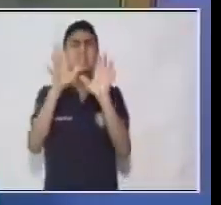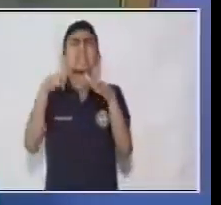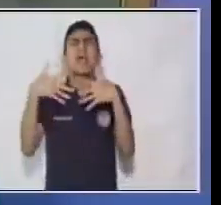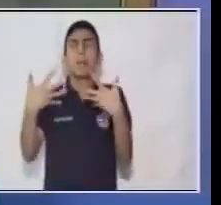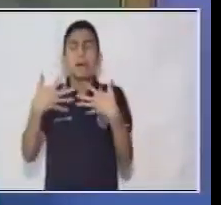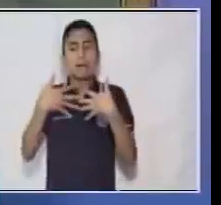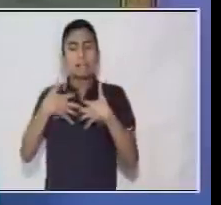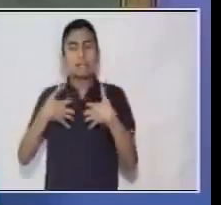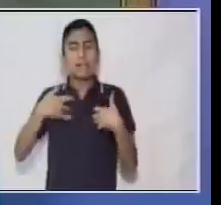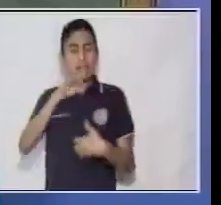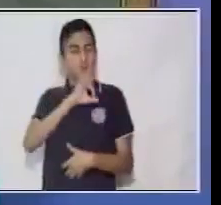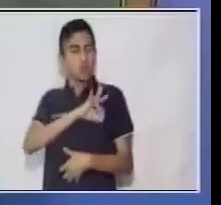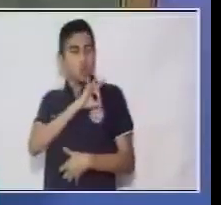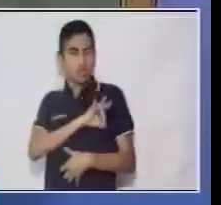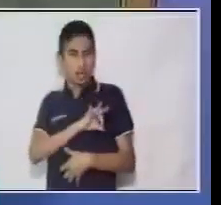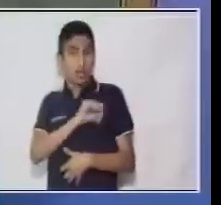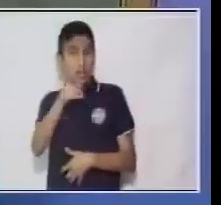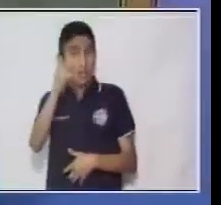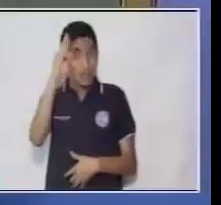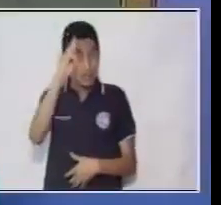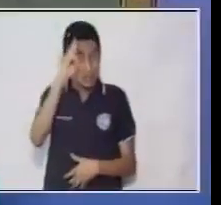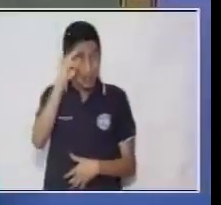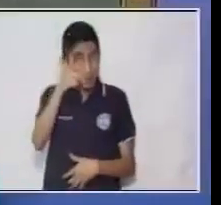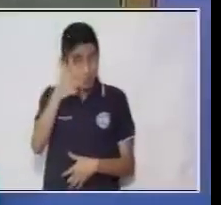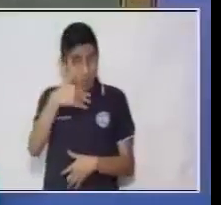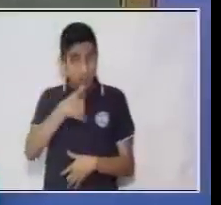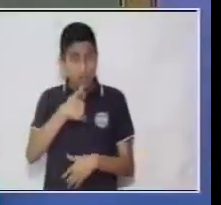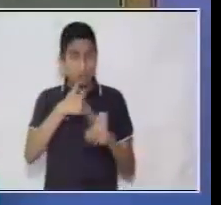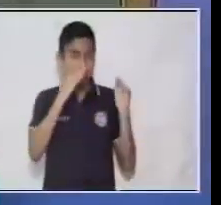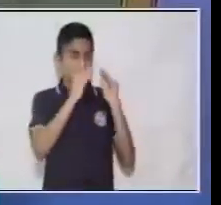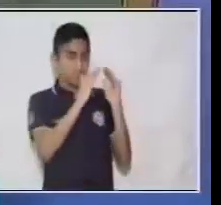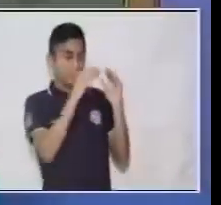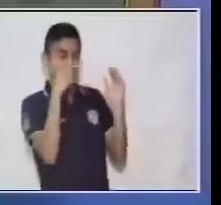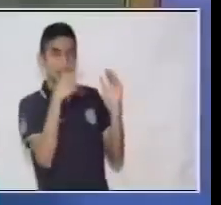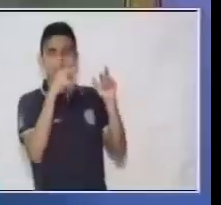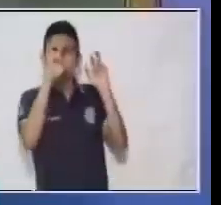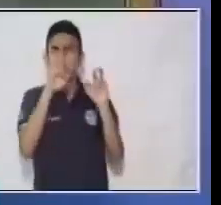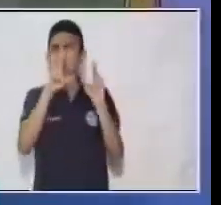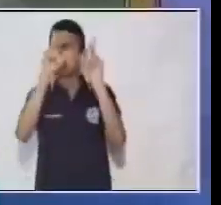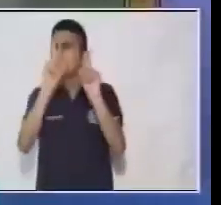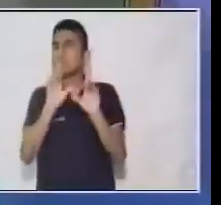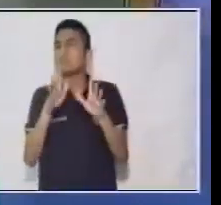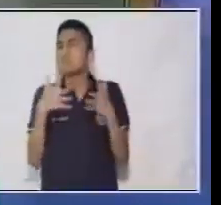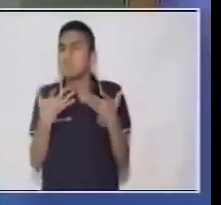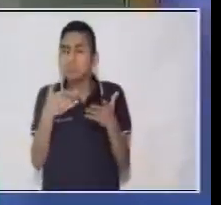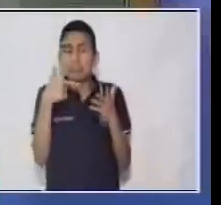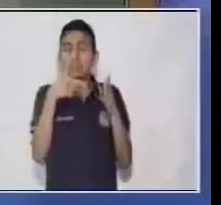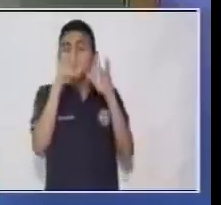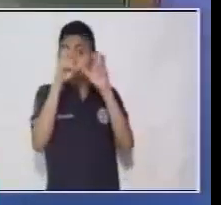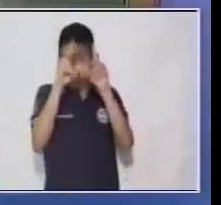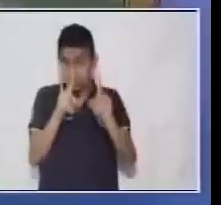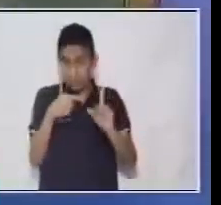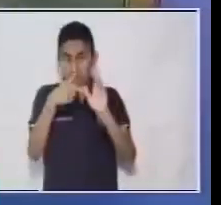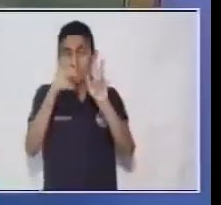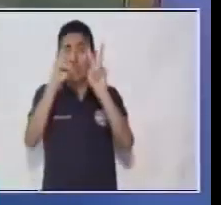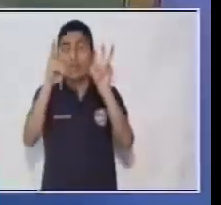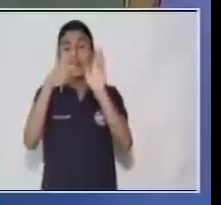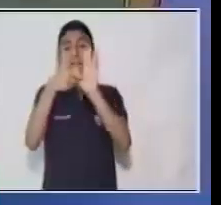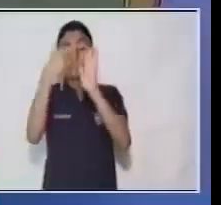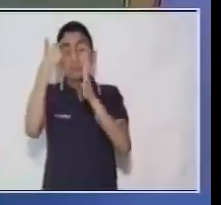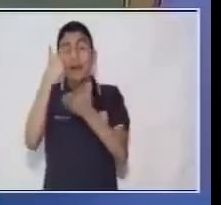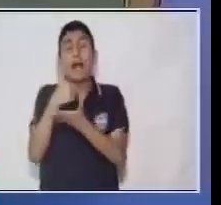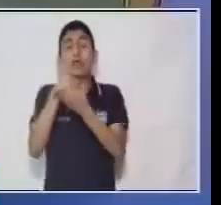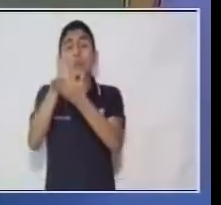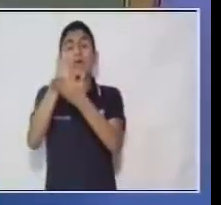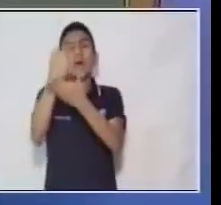natural. Te recuerdo que si en casa hay alguna persona con discapacidad, este tema le ayudará